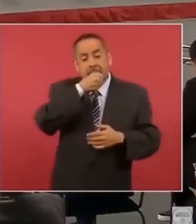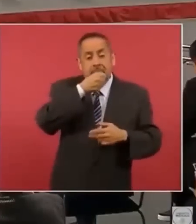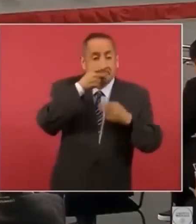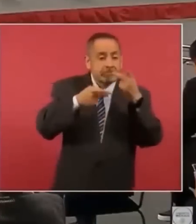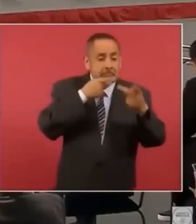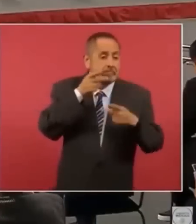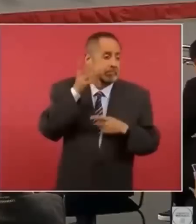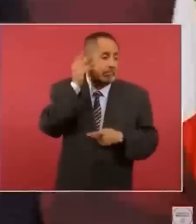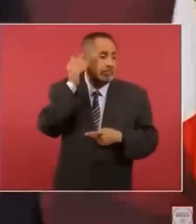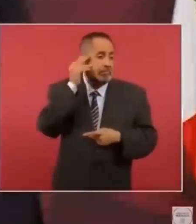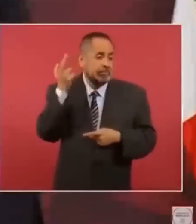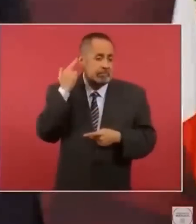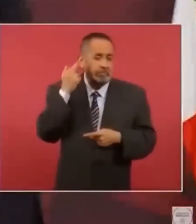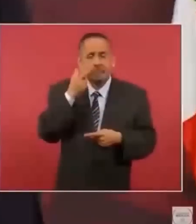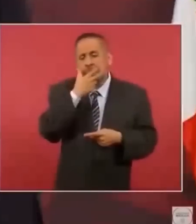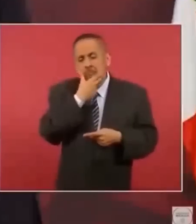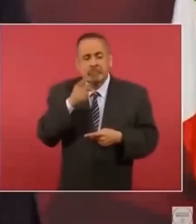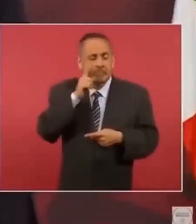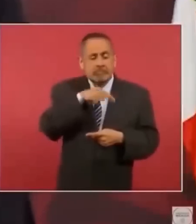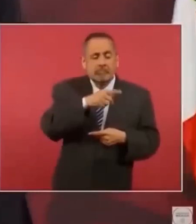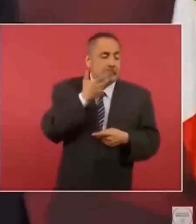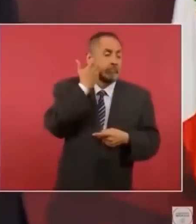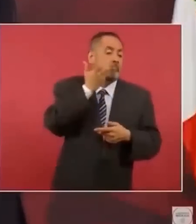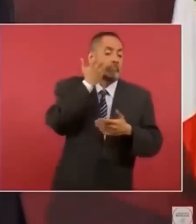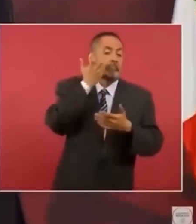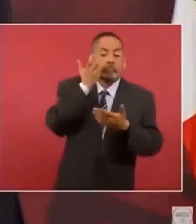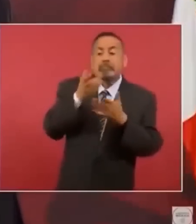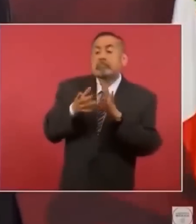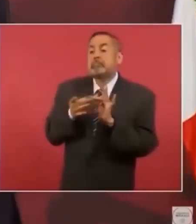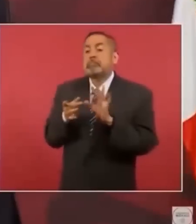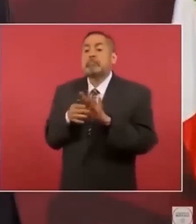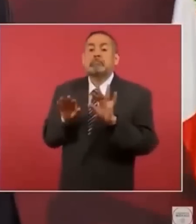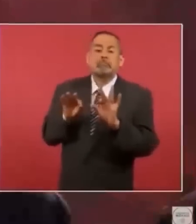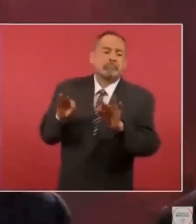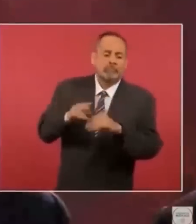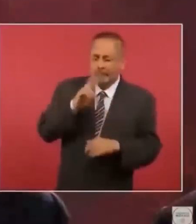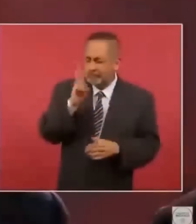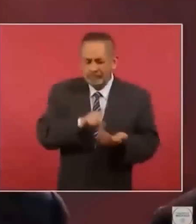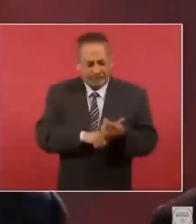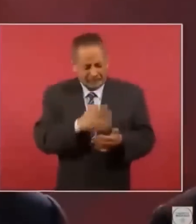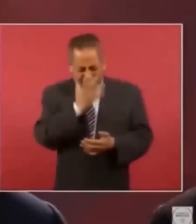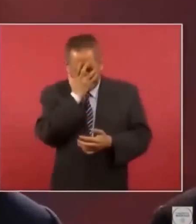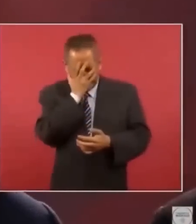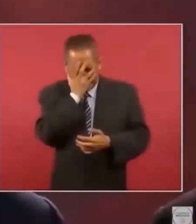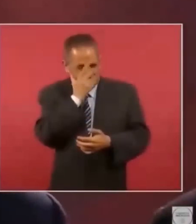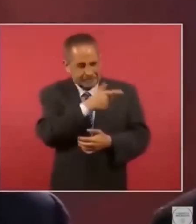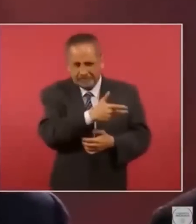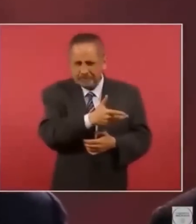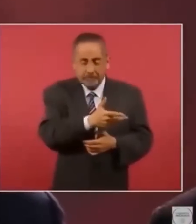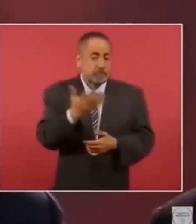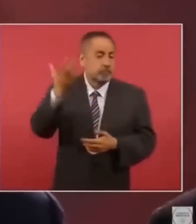radio, mujeres y hombres, que es una vergüenza porque la radio